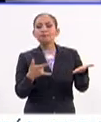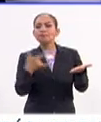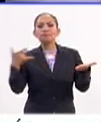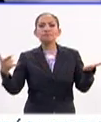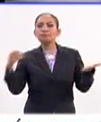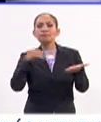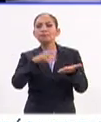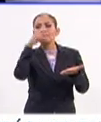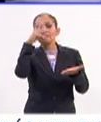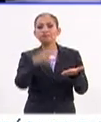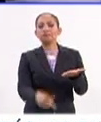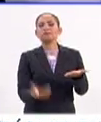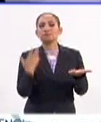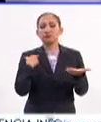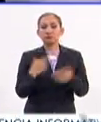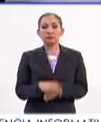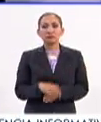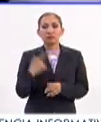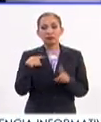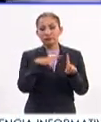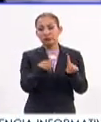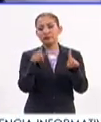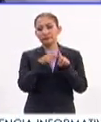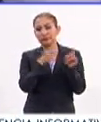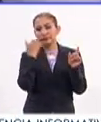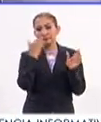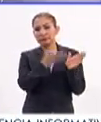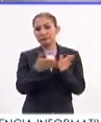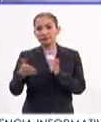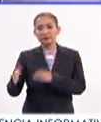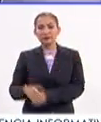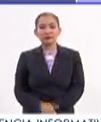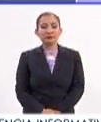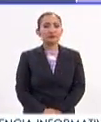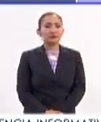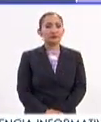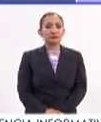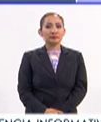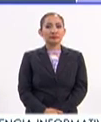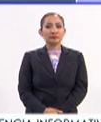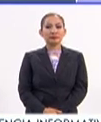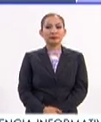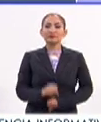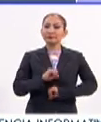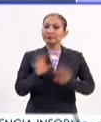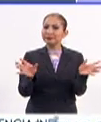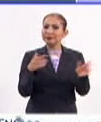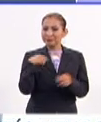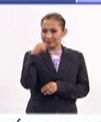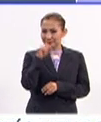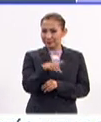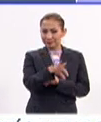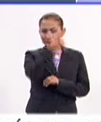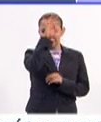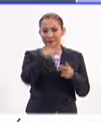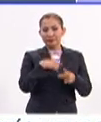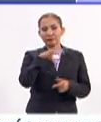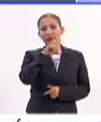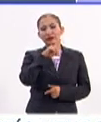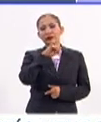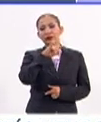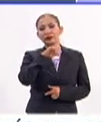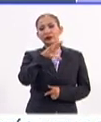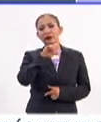historia de México, de nuestro país en sus diversas etapas. Así es, Omar, y entre estos está Daniel